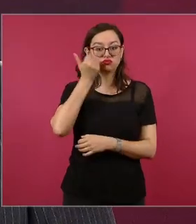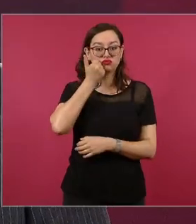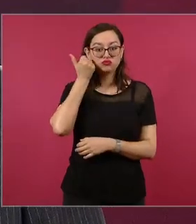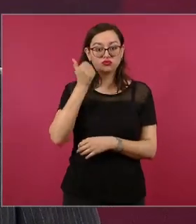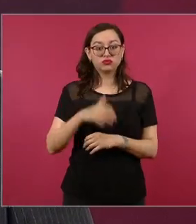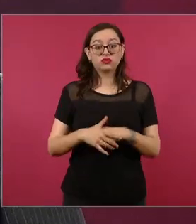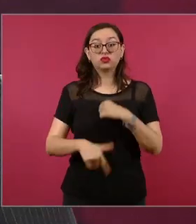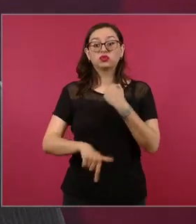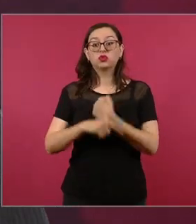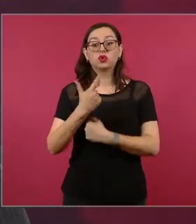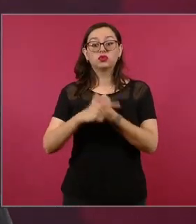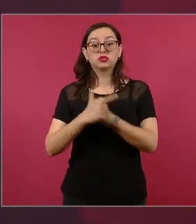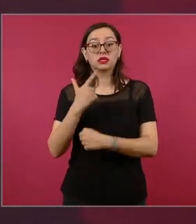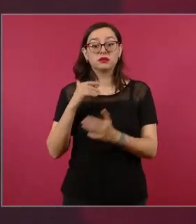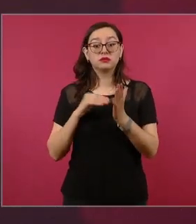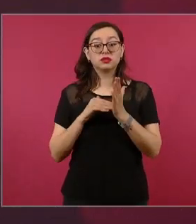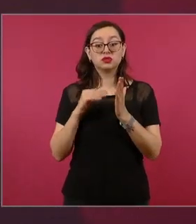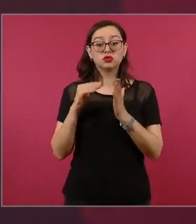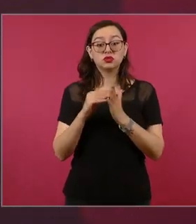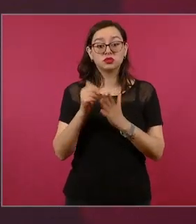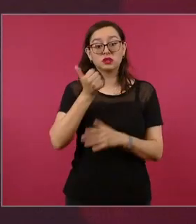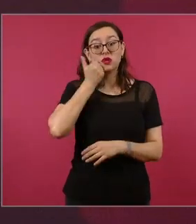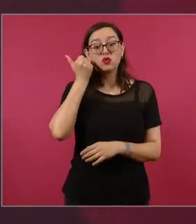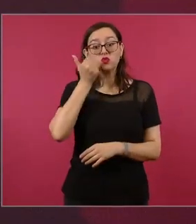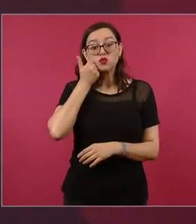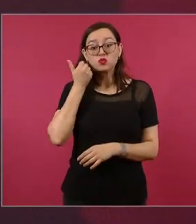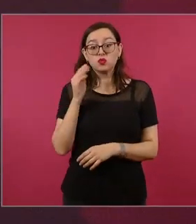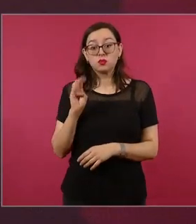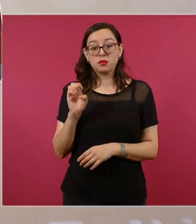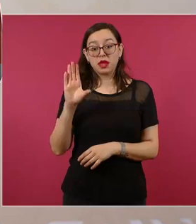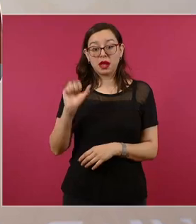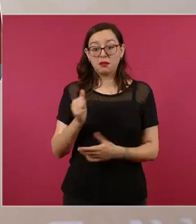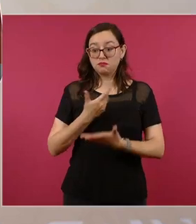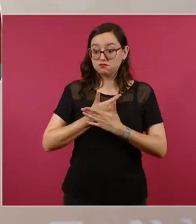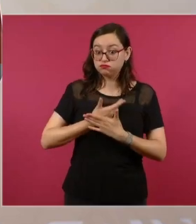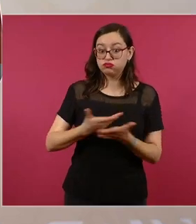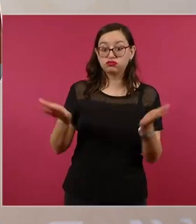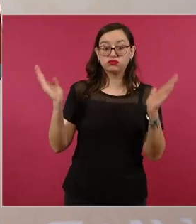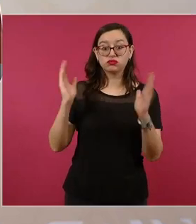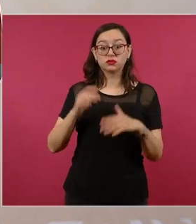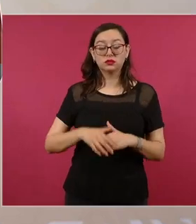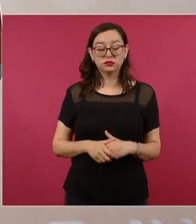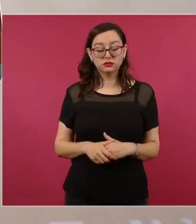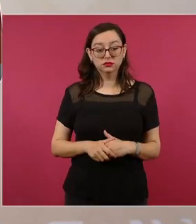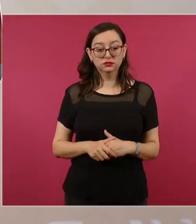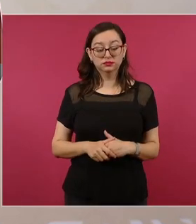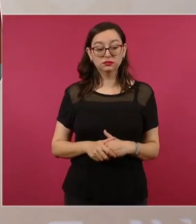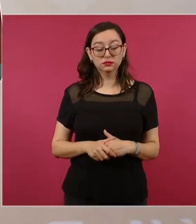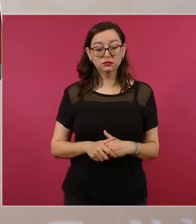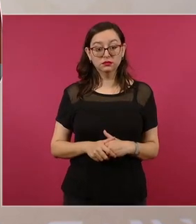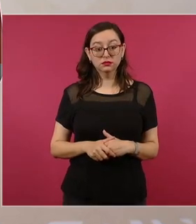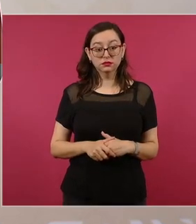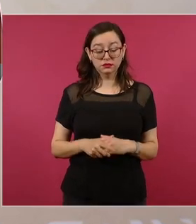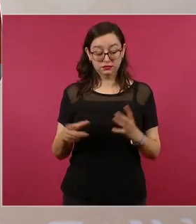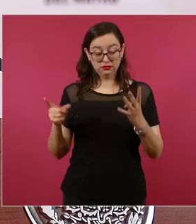Más de 12 millones de estudiantes becados. Y cuatro, la